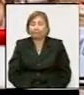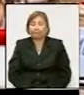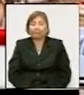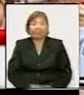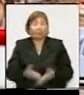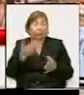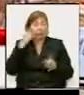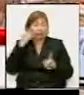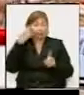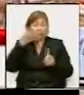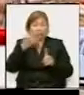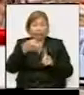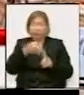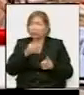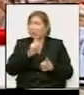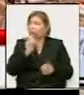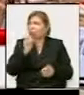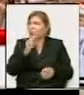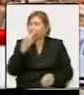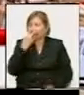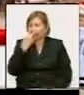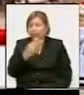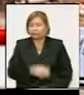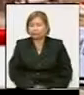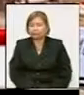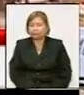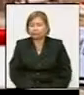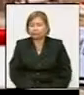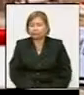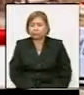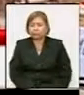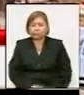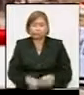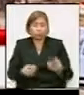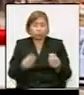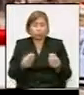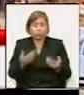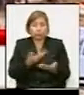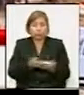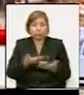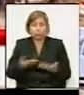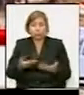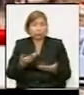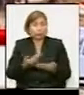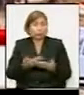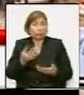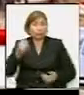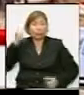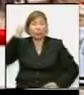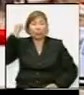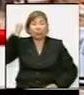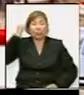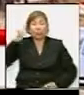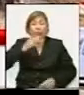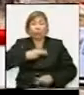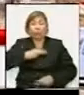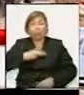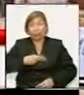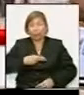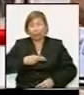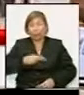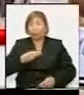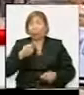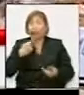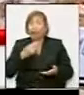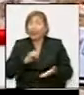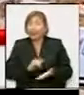más enfocadas. El primero es no perder de vista que muchas de estas cosas tienen que ver con derechos humanos, se ha mencionado bastante en la introducción. En